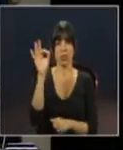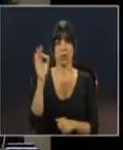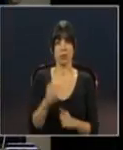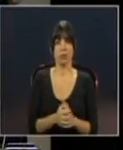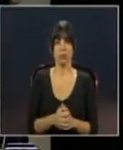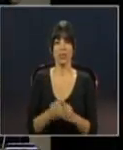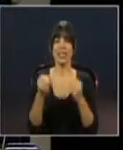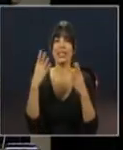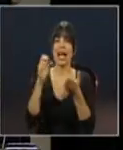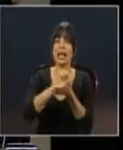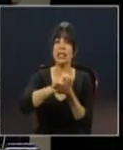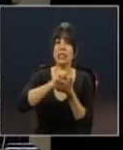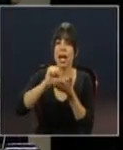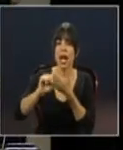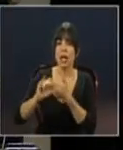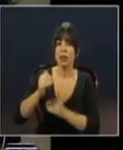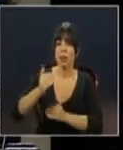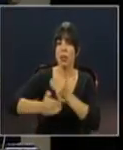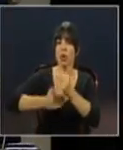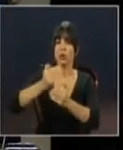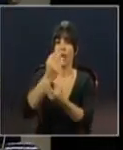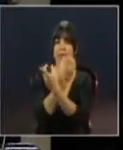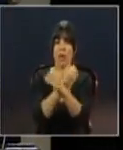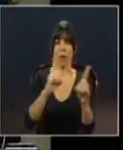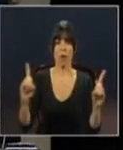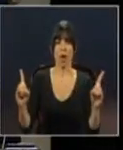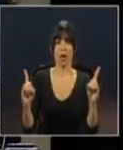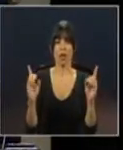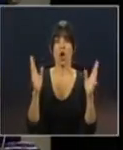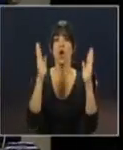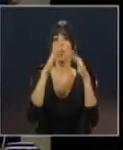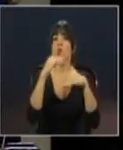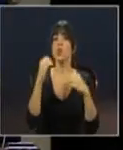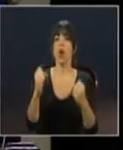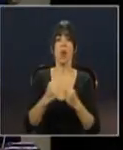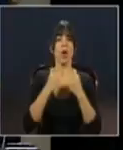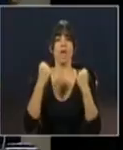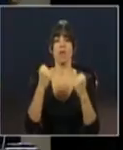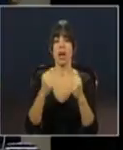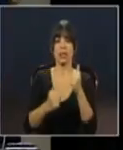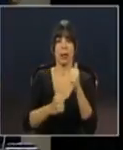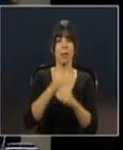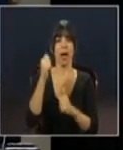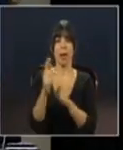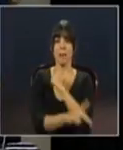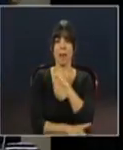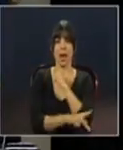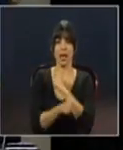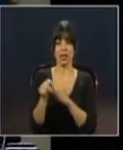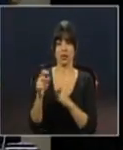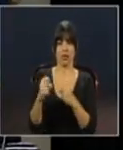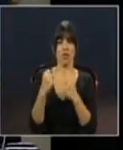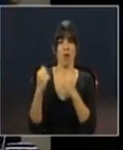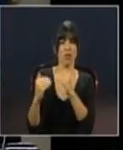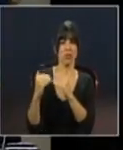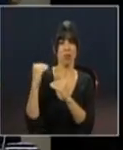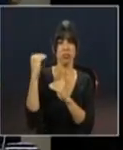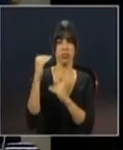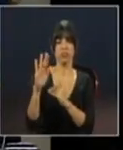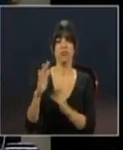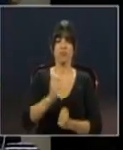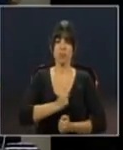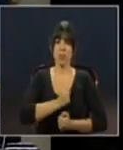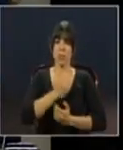tan sagrado ese rito democrático que no hay fuerza mayor en una república. Es la